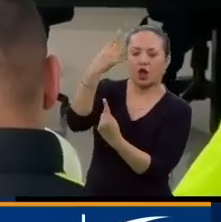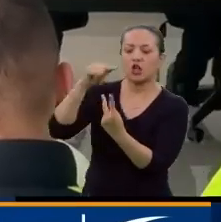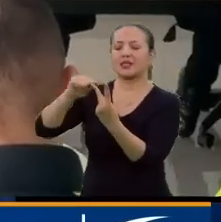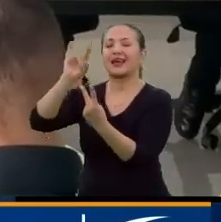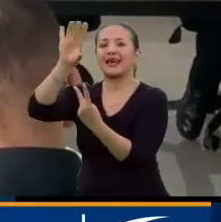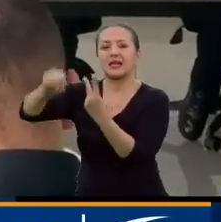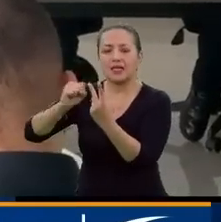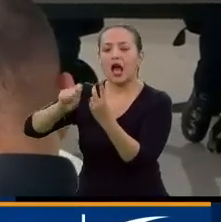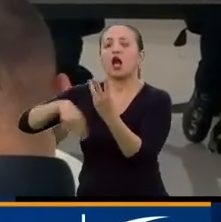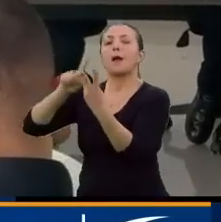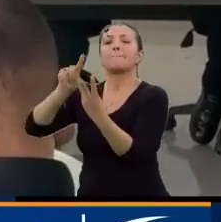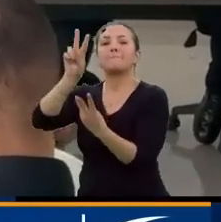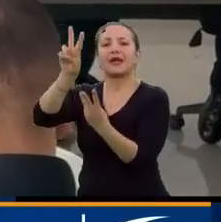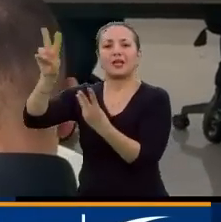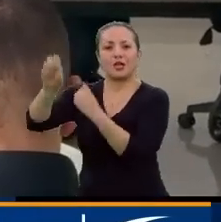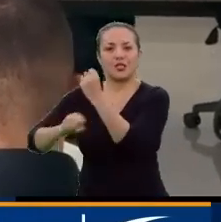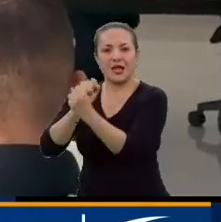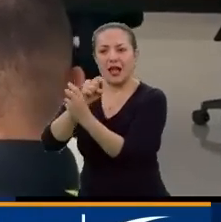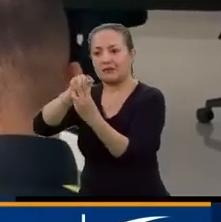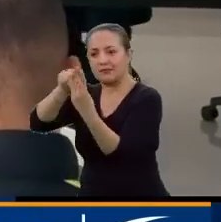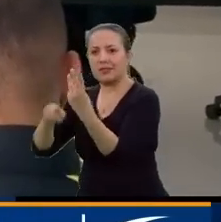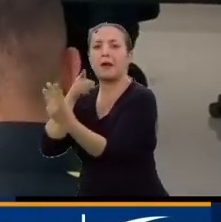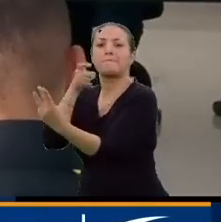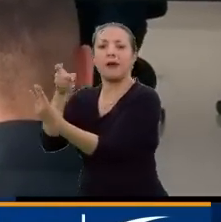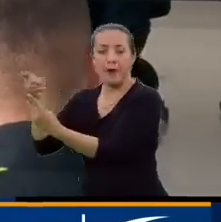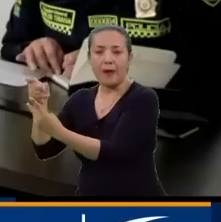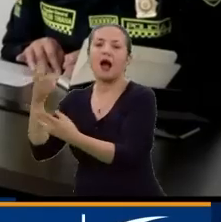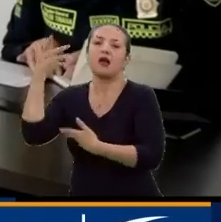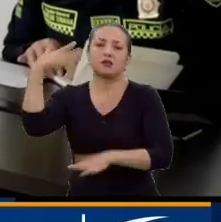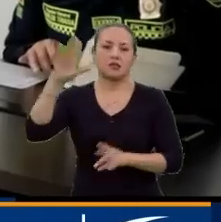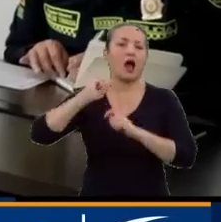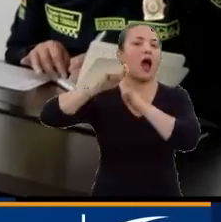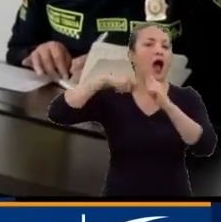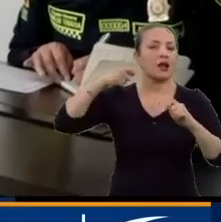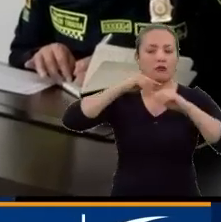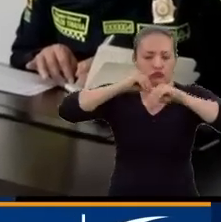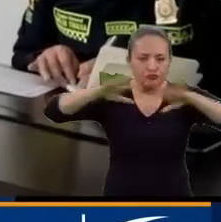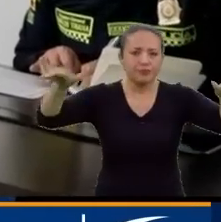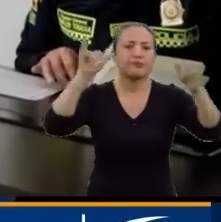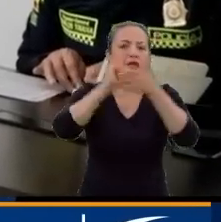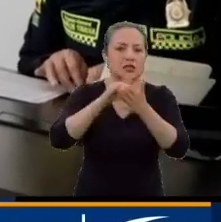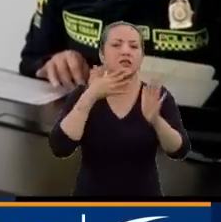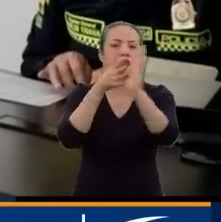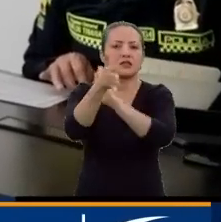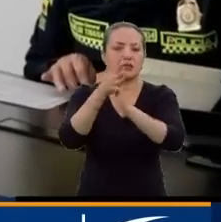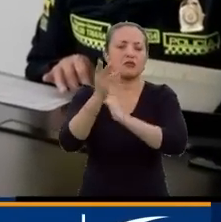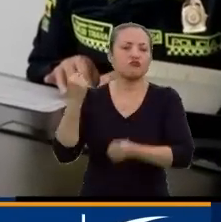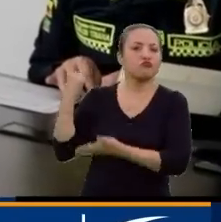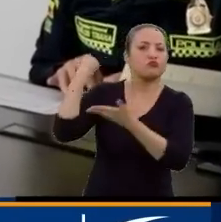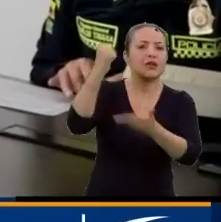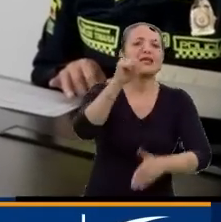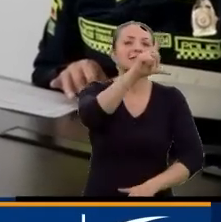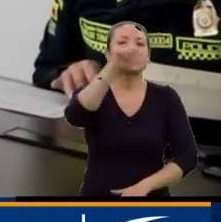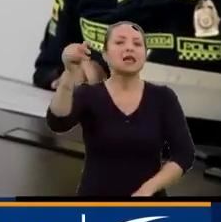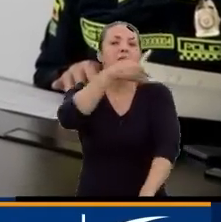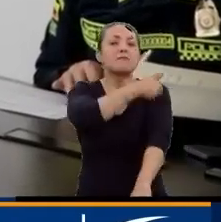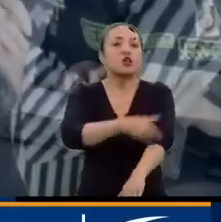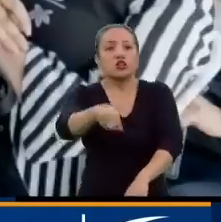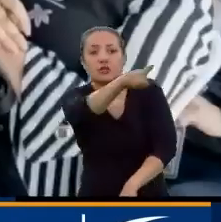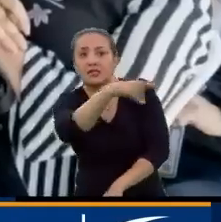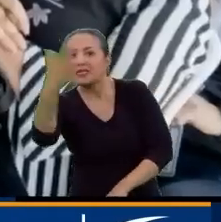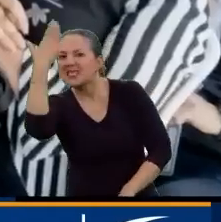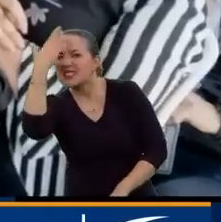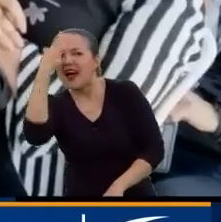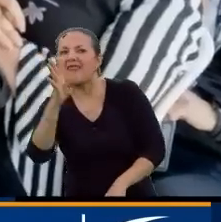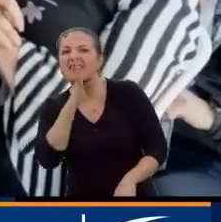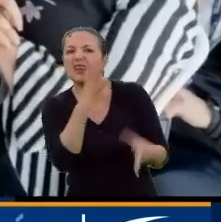de 22 años. Ya hay una recompensa, la alcaldesa Claudia López lo trinó también en Twitter, de hasta 100 millones de pesos